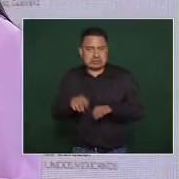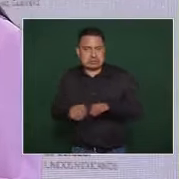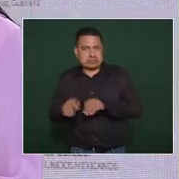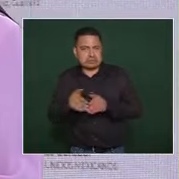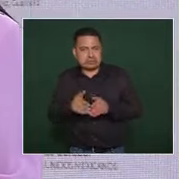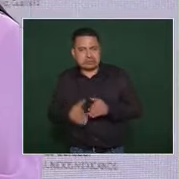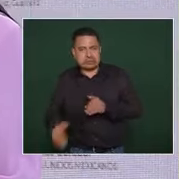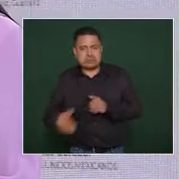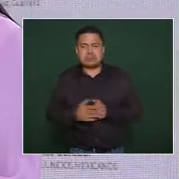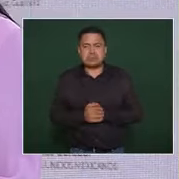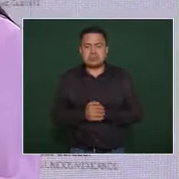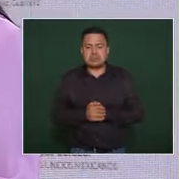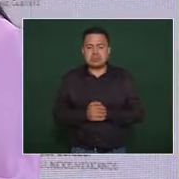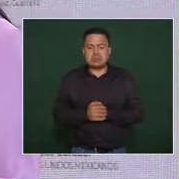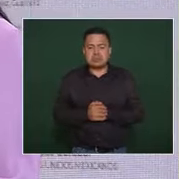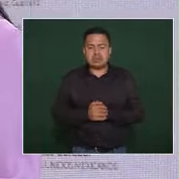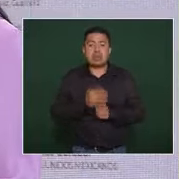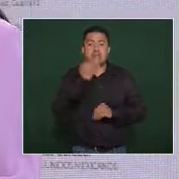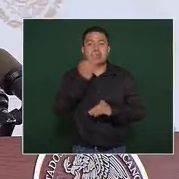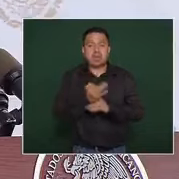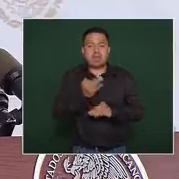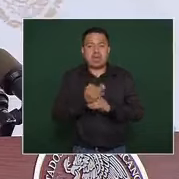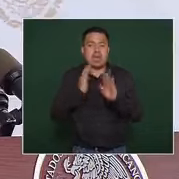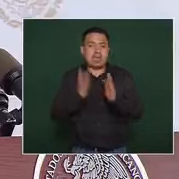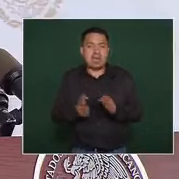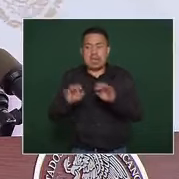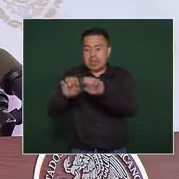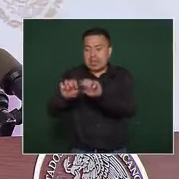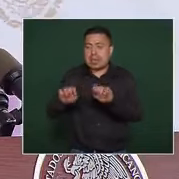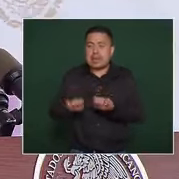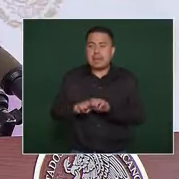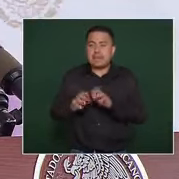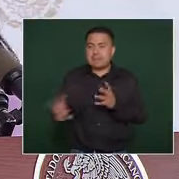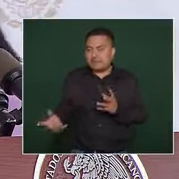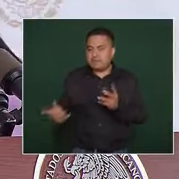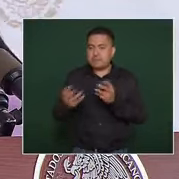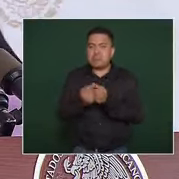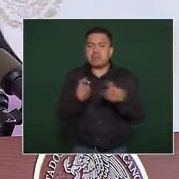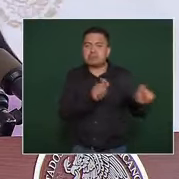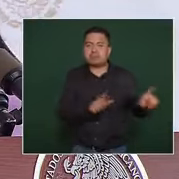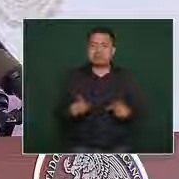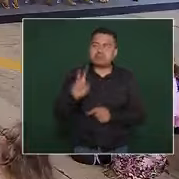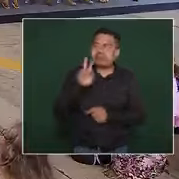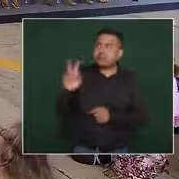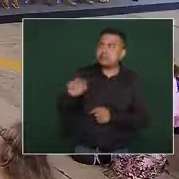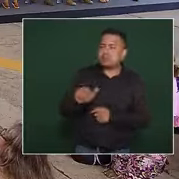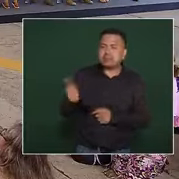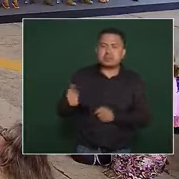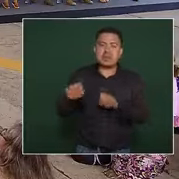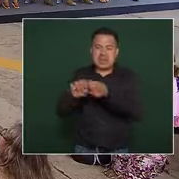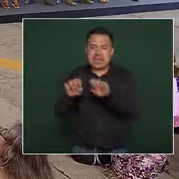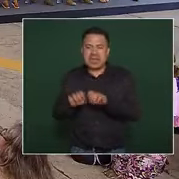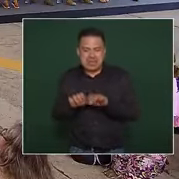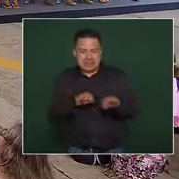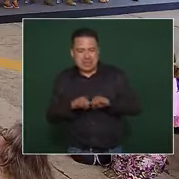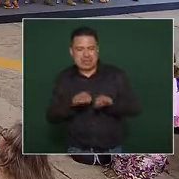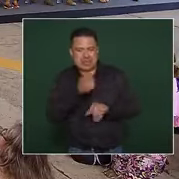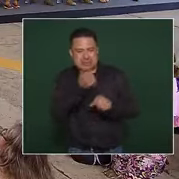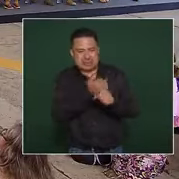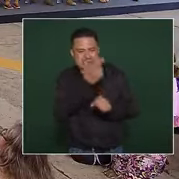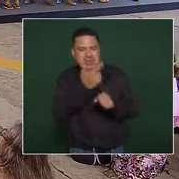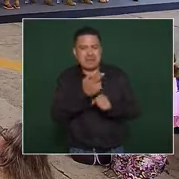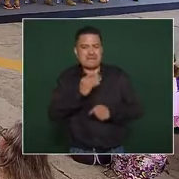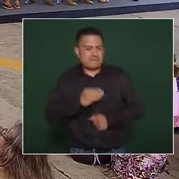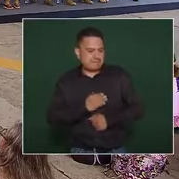Adelante. Mantenemos aquí el equipo de… Adelante. Gracias. El equipo de trabajo de la Secretaría